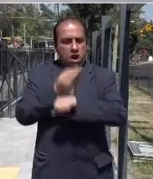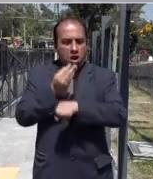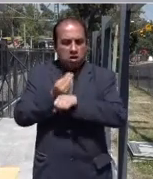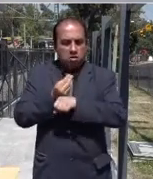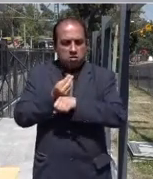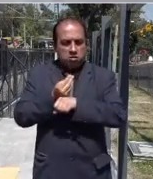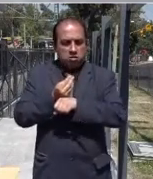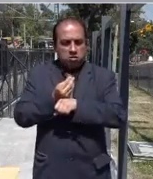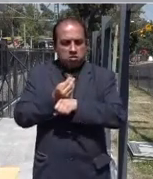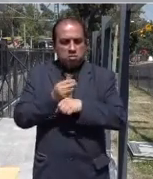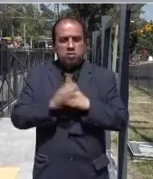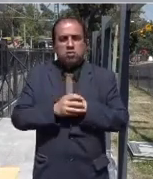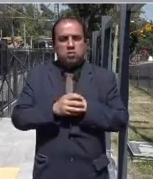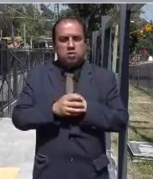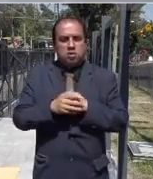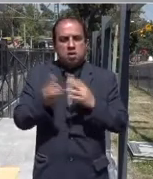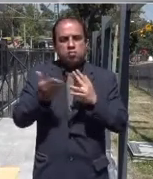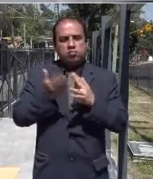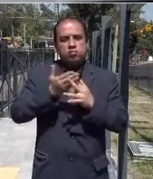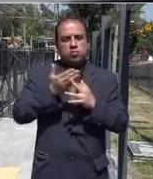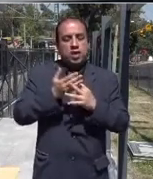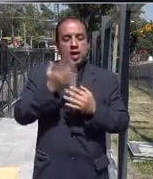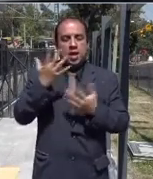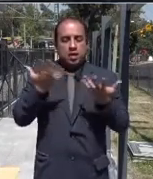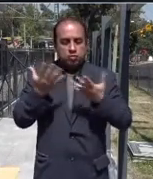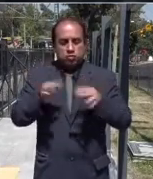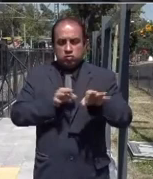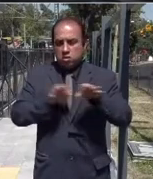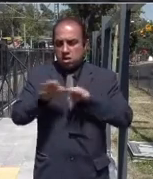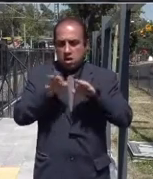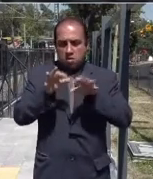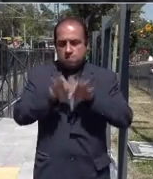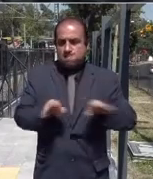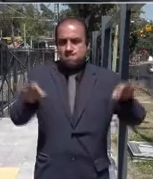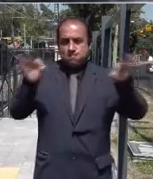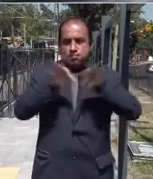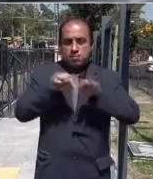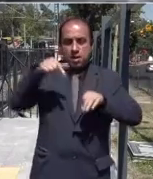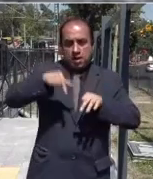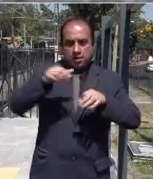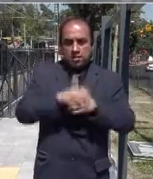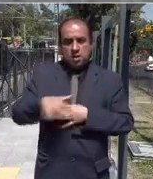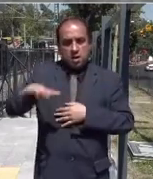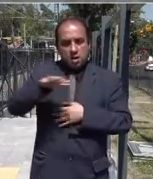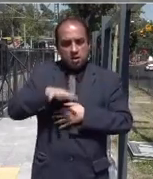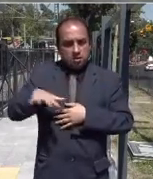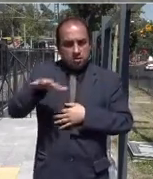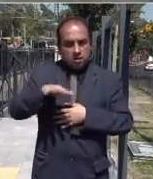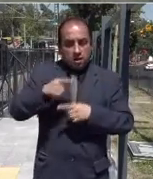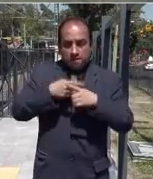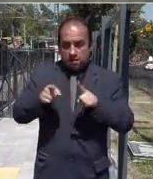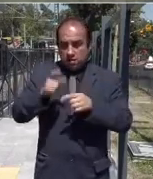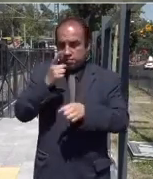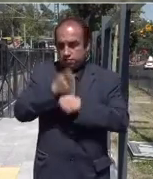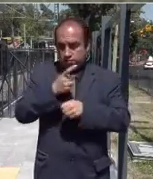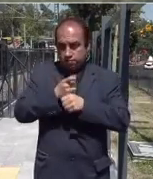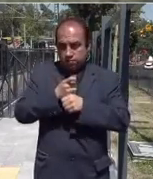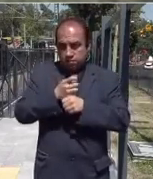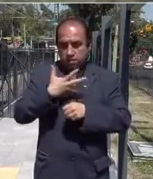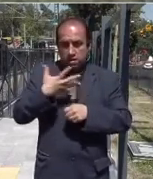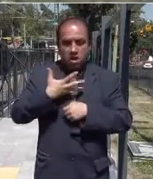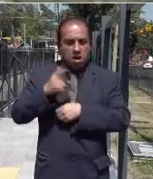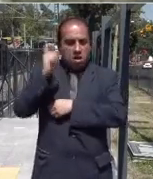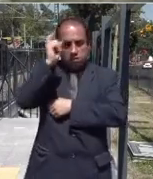la estación. Ha sido un trabajo muy arduo. Este tramo, a diferencia del primero, tenía la